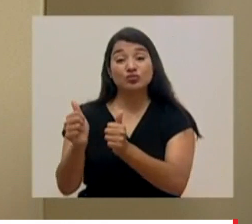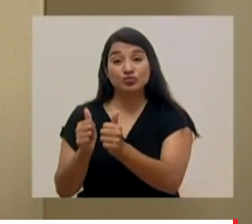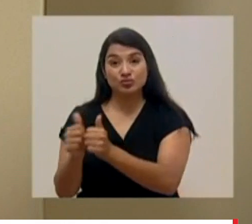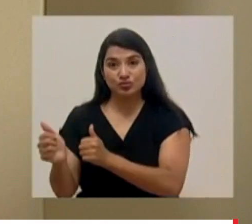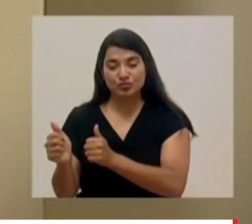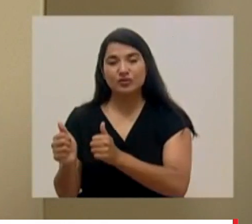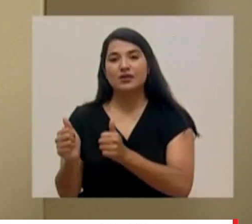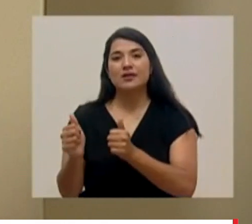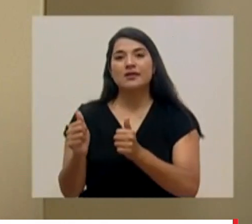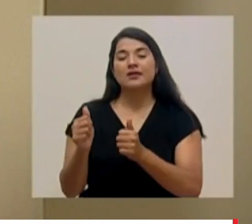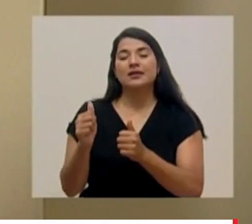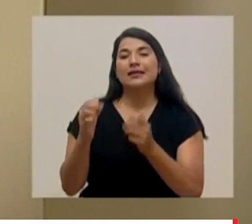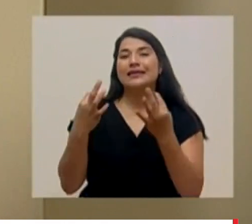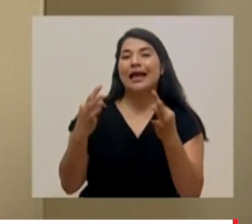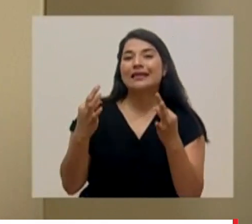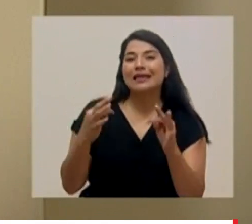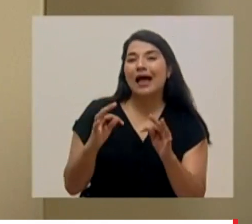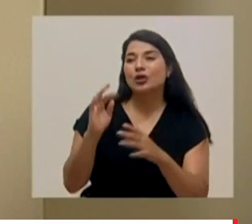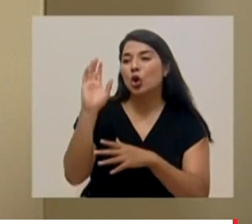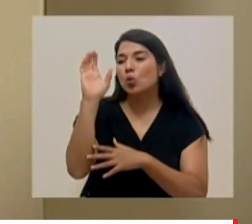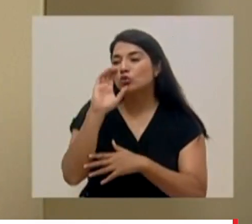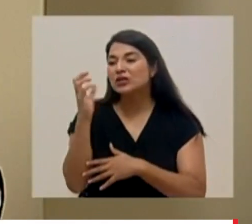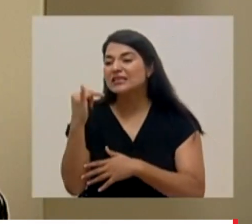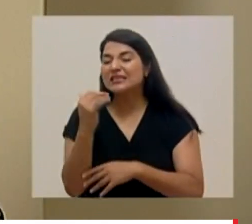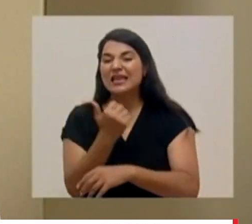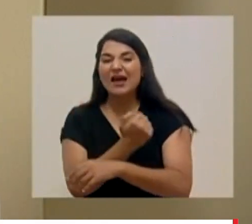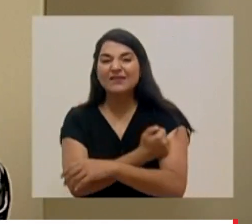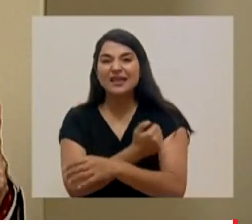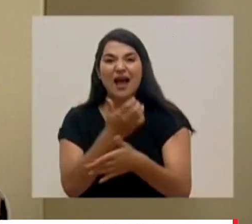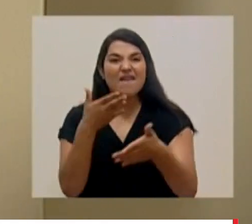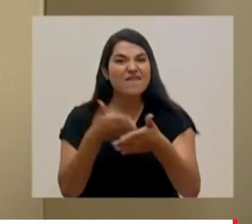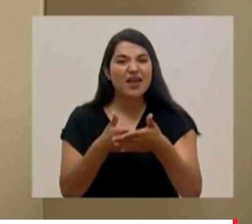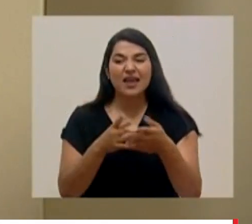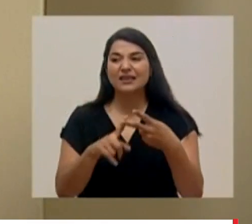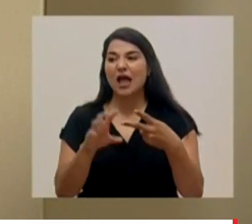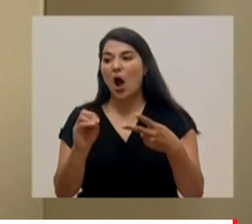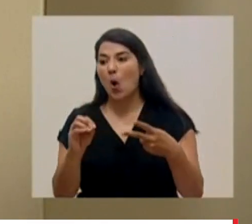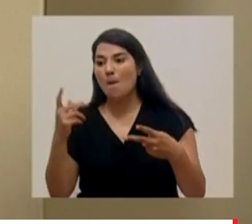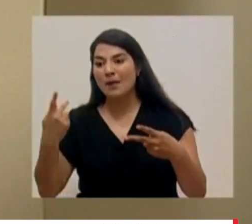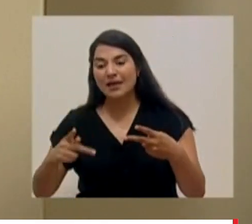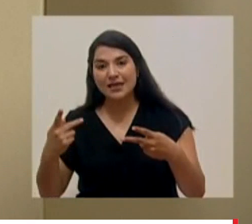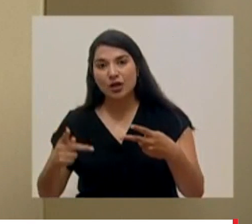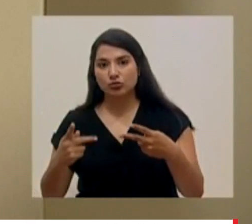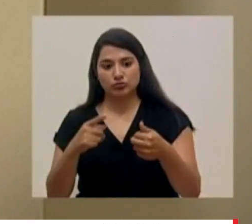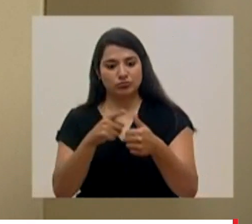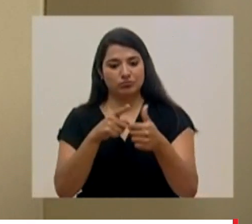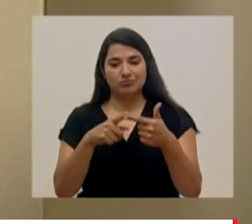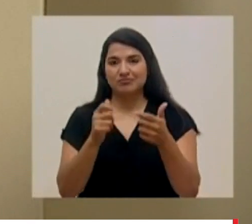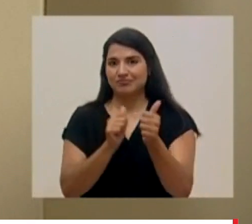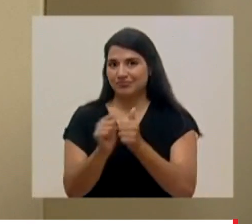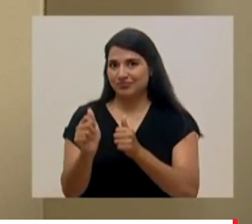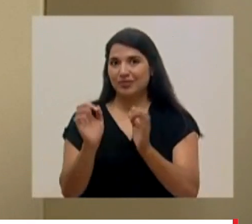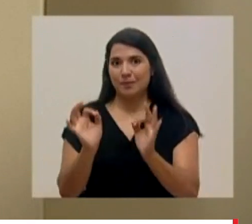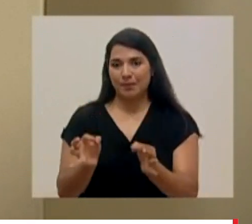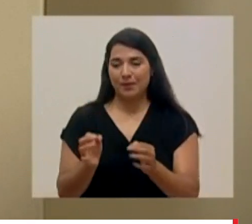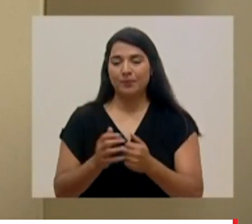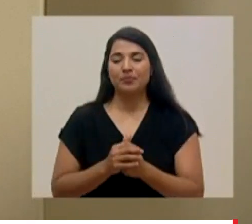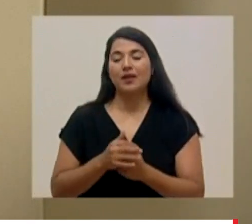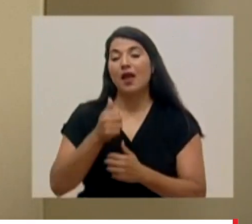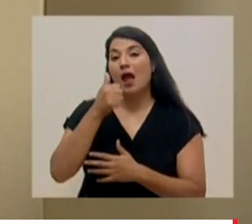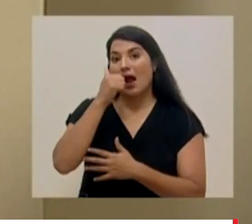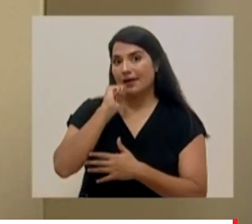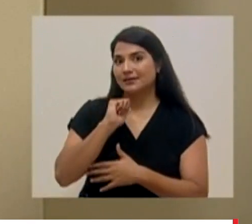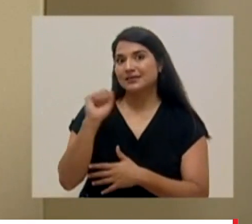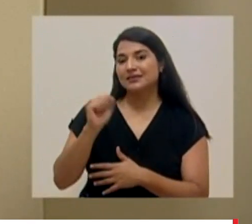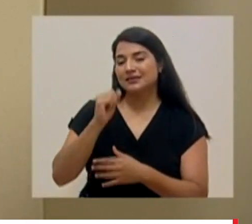de buscar efectos secundarios o eventos adversos serios y buscar la eficacia. Ayer